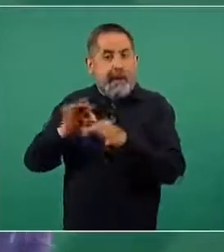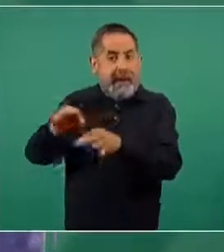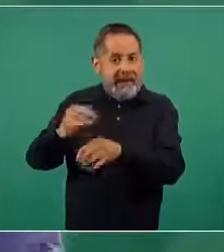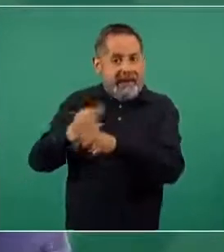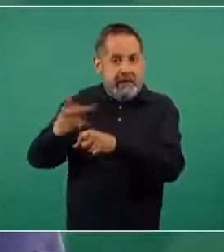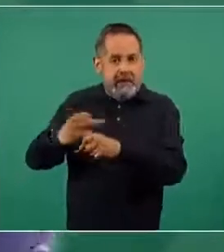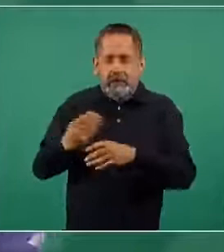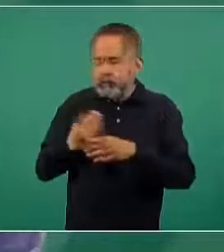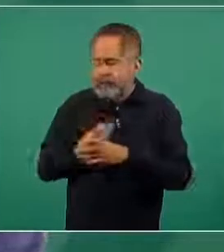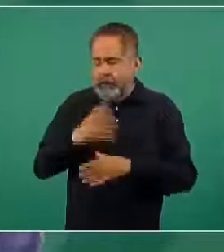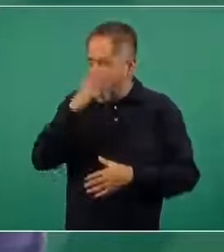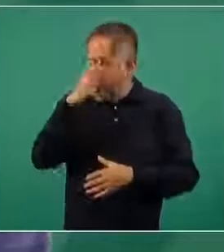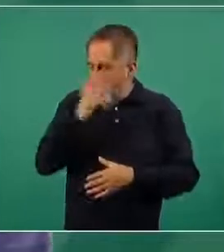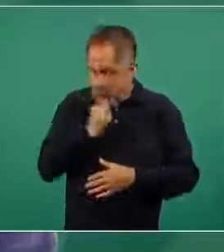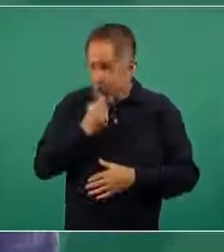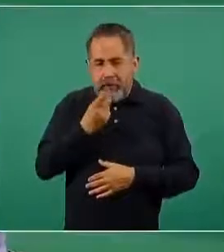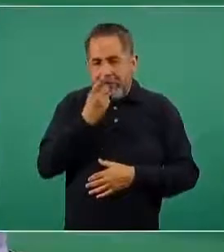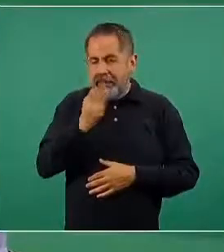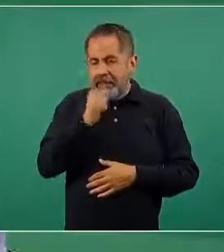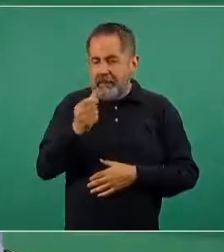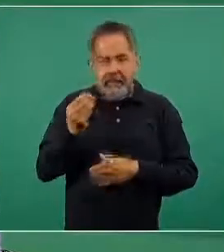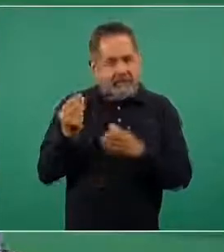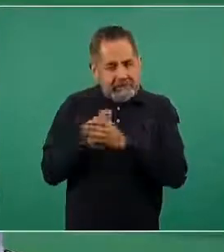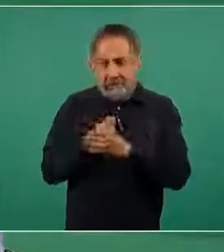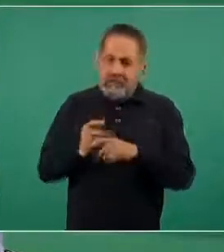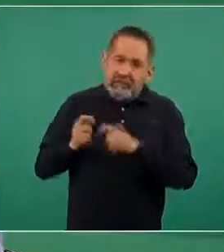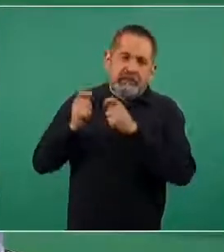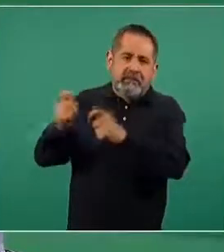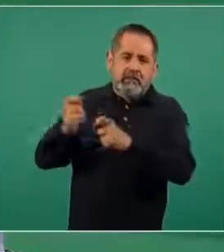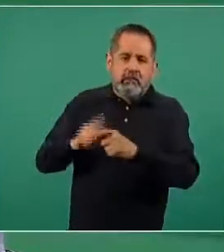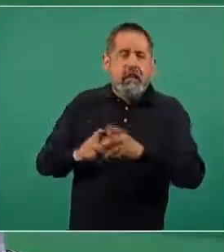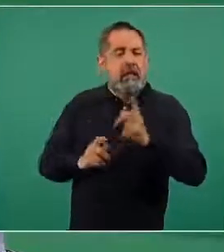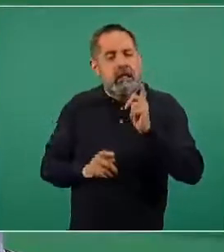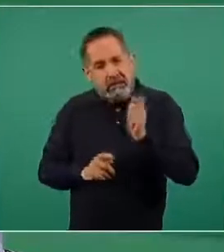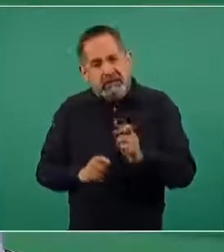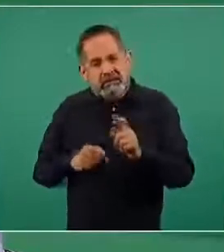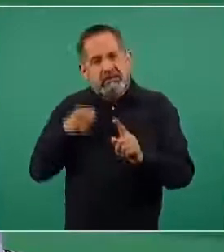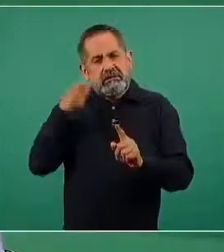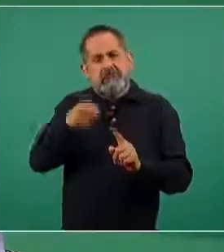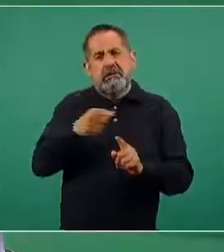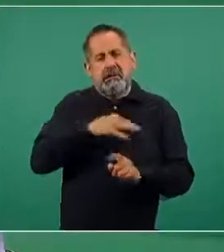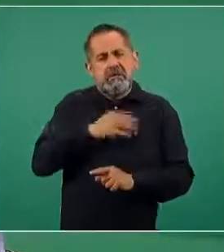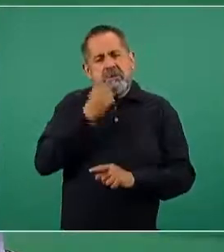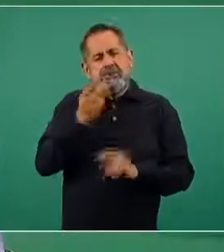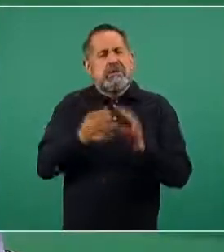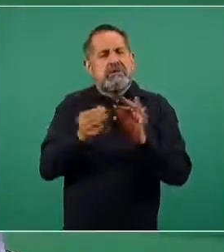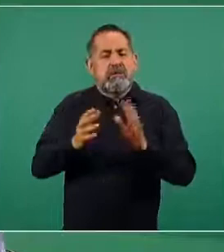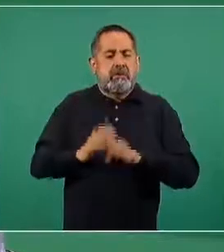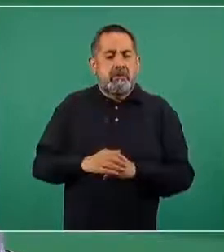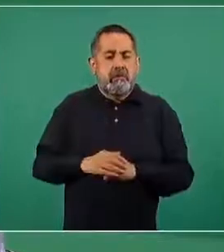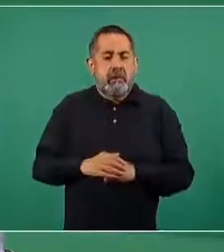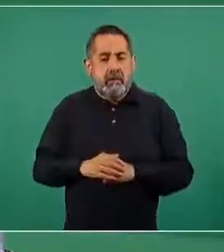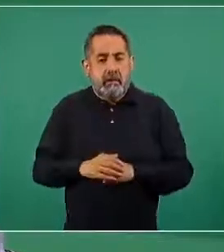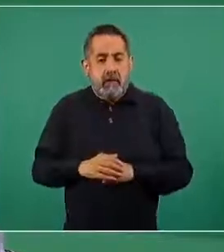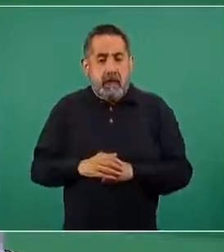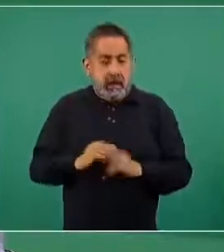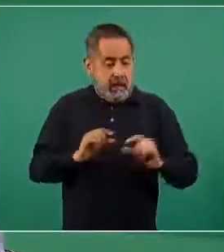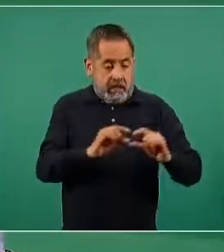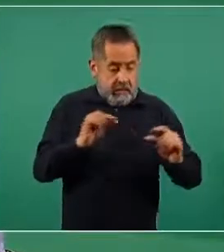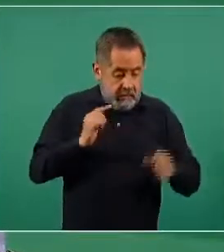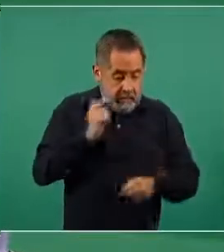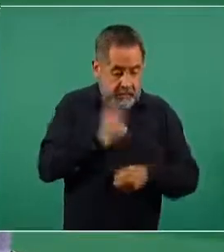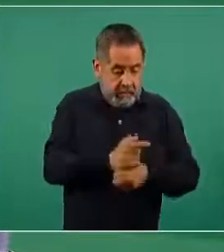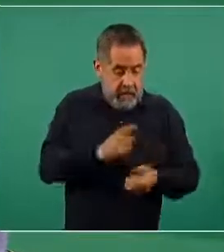investigación. Enteramente es materia de la Fiscalía. Lo que sí podemos decir es que no identificamos algún